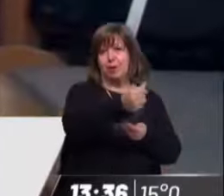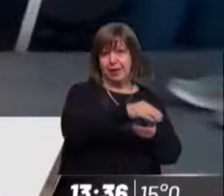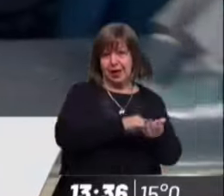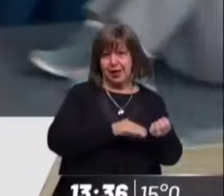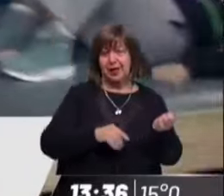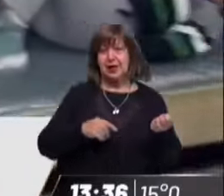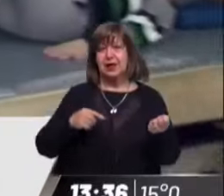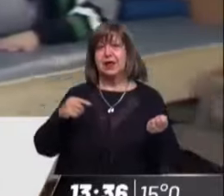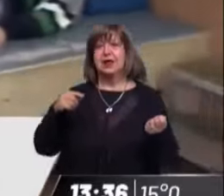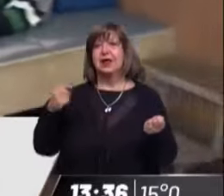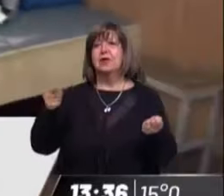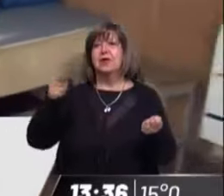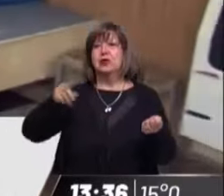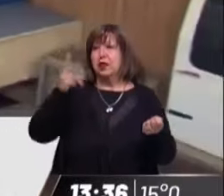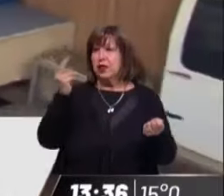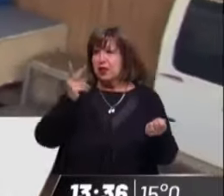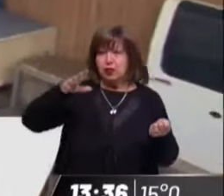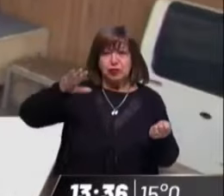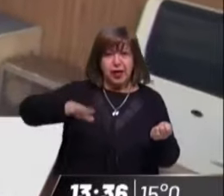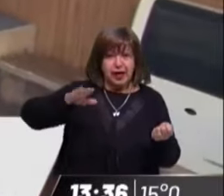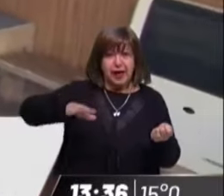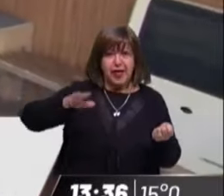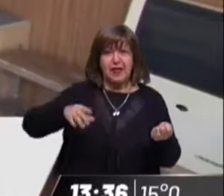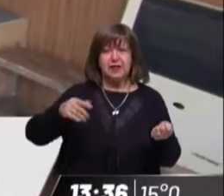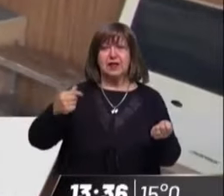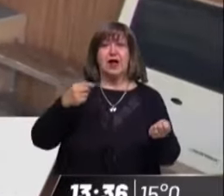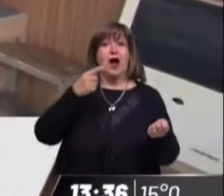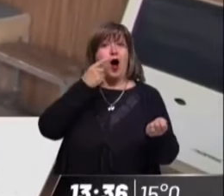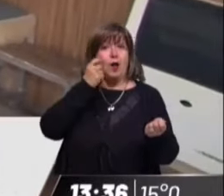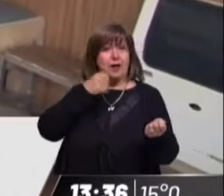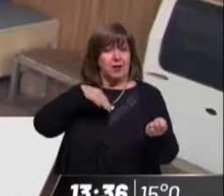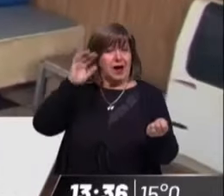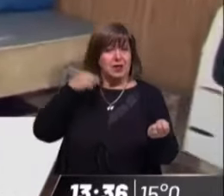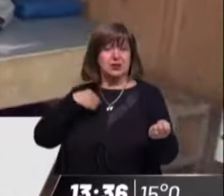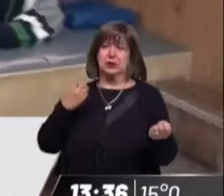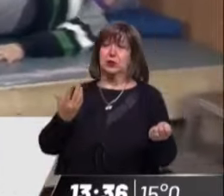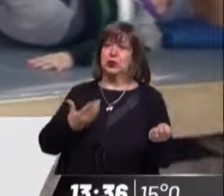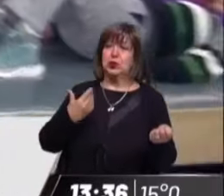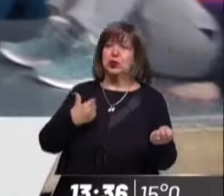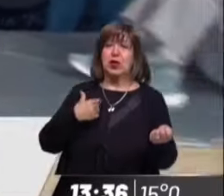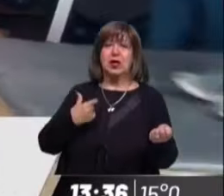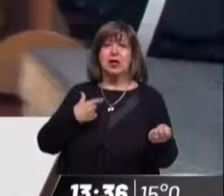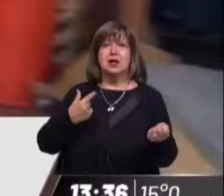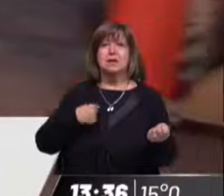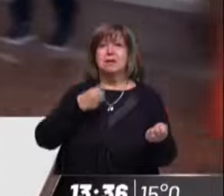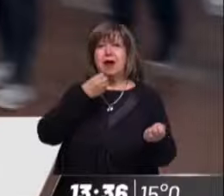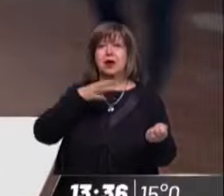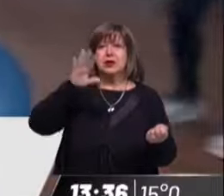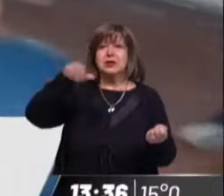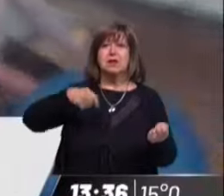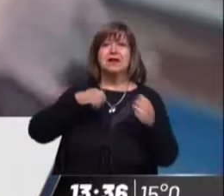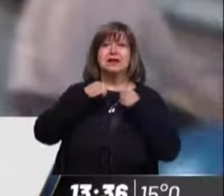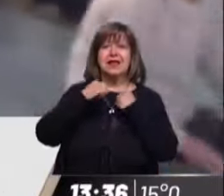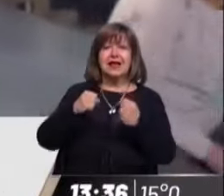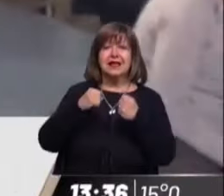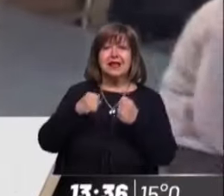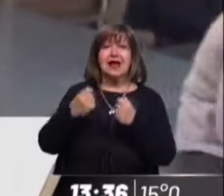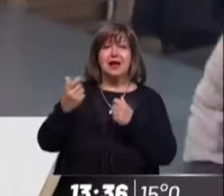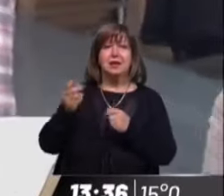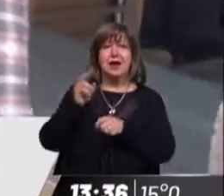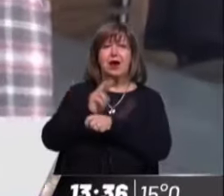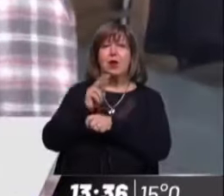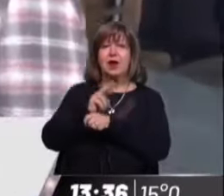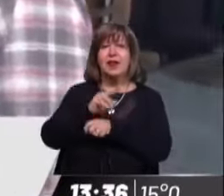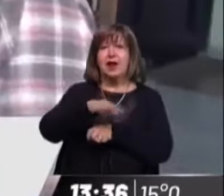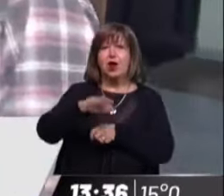plata, te dije. La pucha. Que me lo están esperando. Bueno, y llamá a la secretaria que tenés, esa chica, para que lo cuiden los